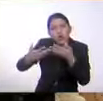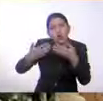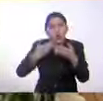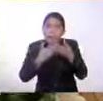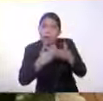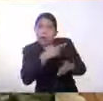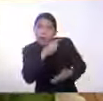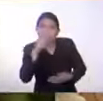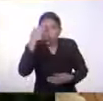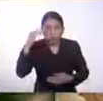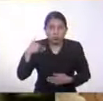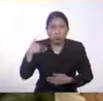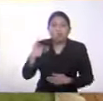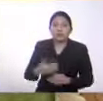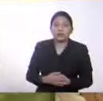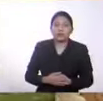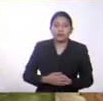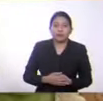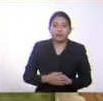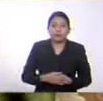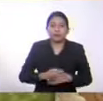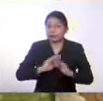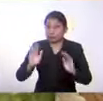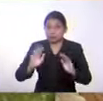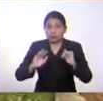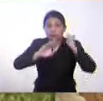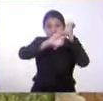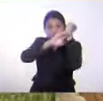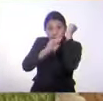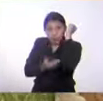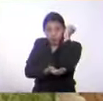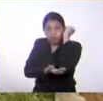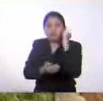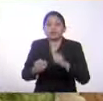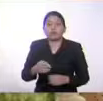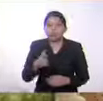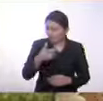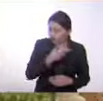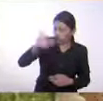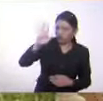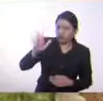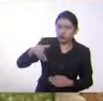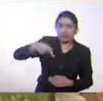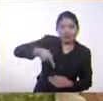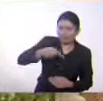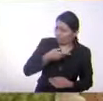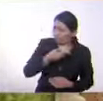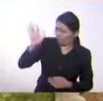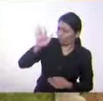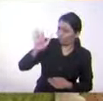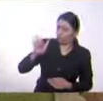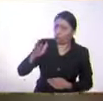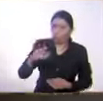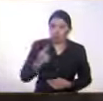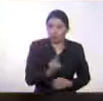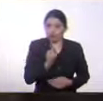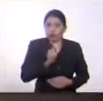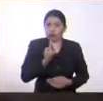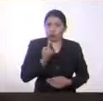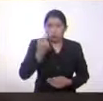hembras. Cuando ellas quedan preñadas, expulsan al macho de la manada y cuidan solas a las